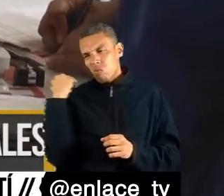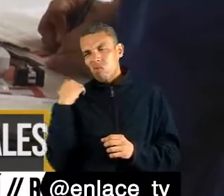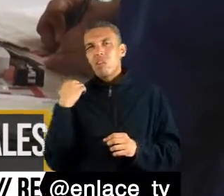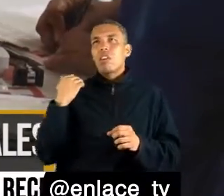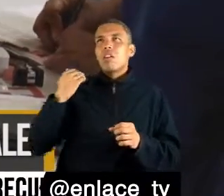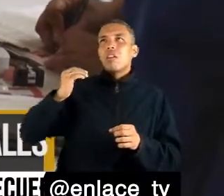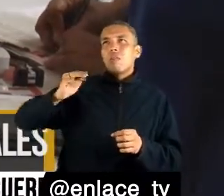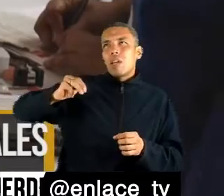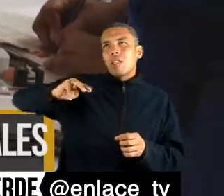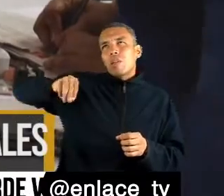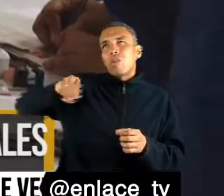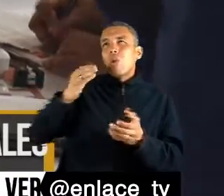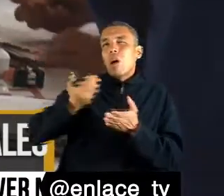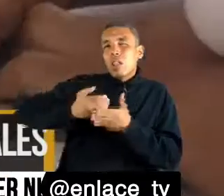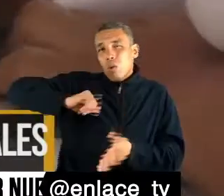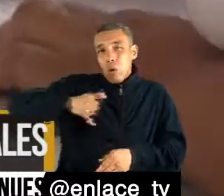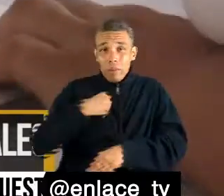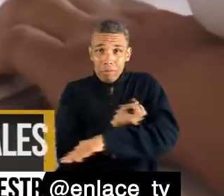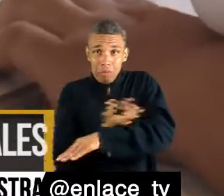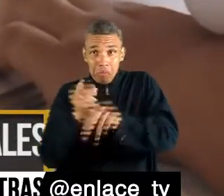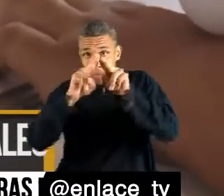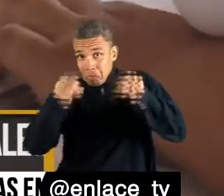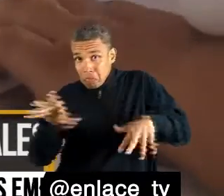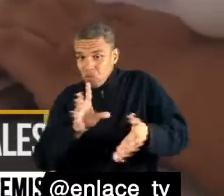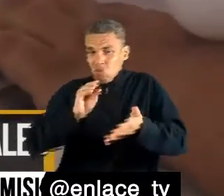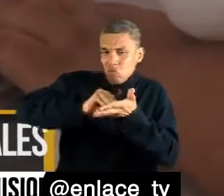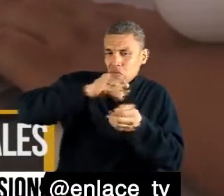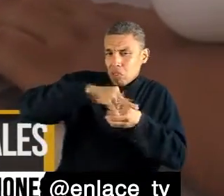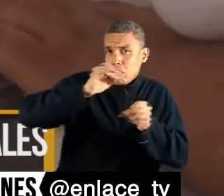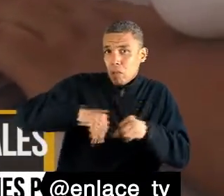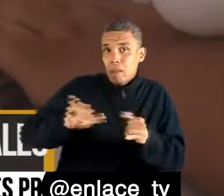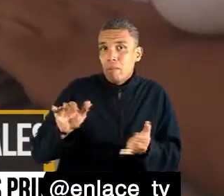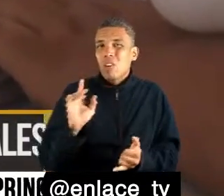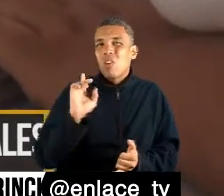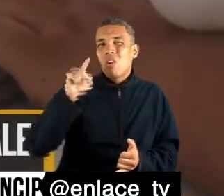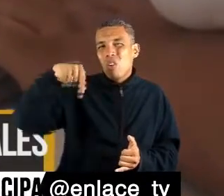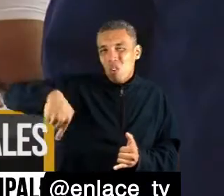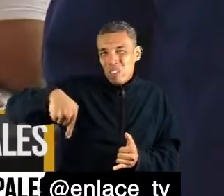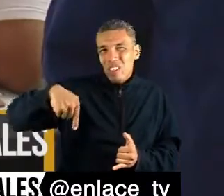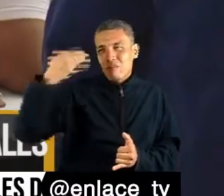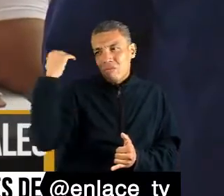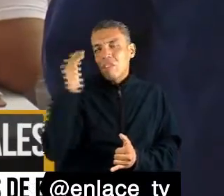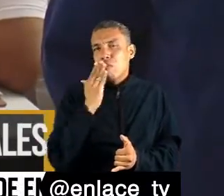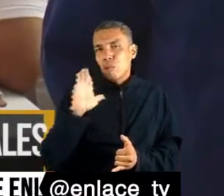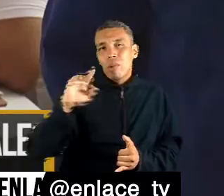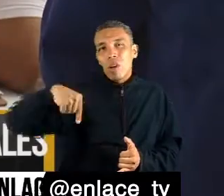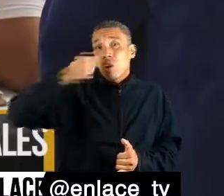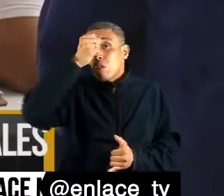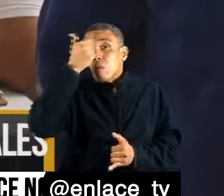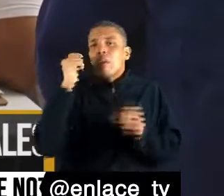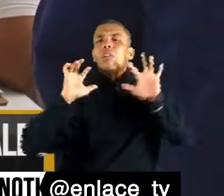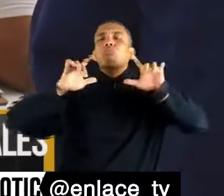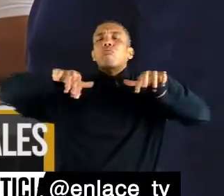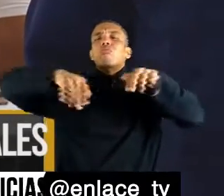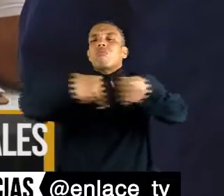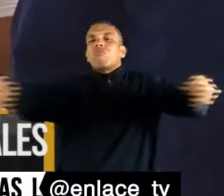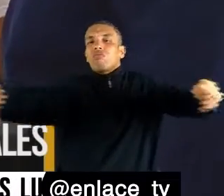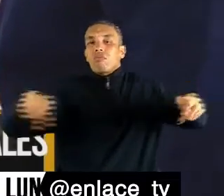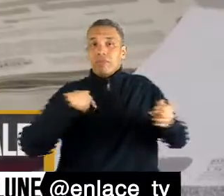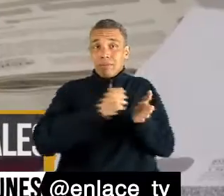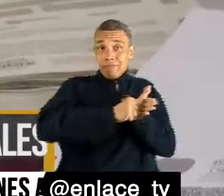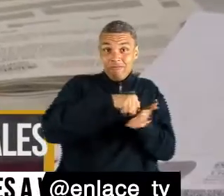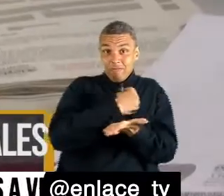en la Registraduría Nacional del Estado Civil. En medio de una pertinaz llovizna, los ciudadanos afiliados a la colectividad roja llegaron hasta las urnas para depositar su